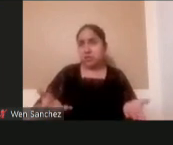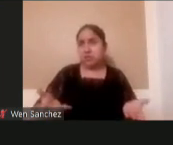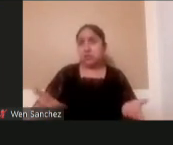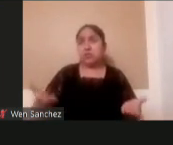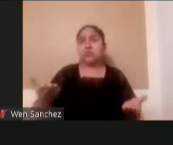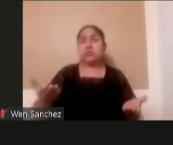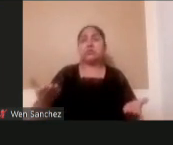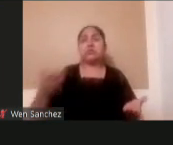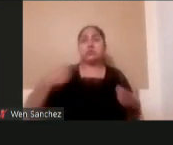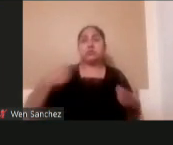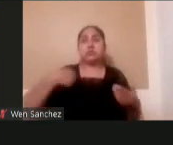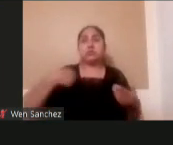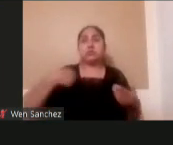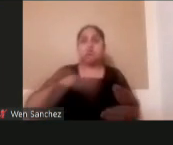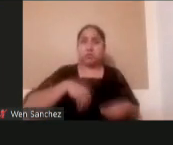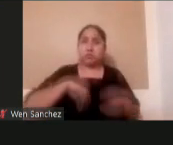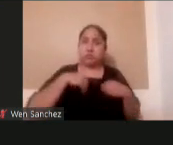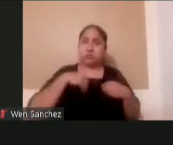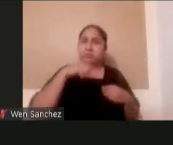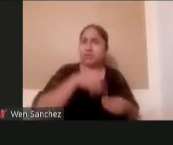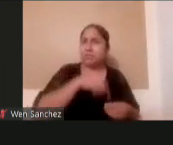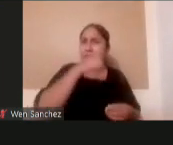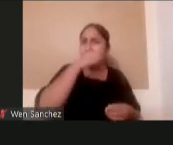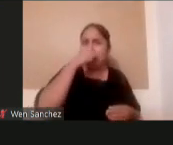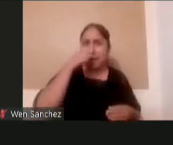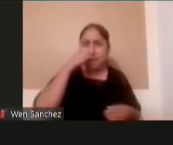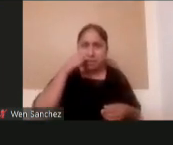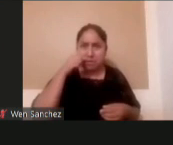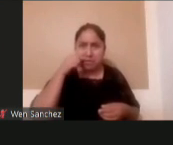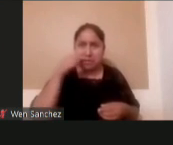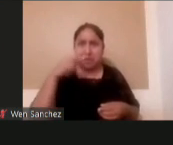estos temas. Regidor Torres,